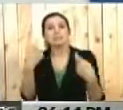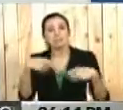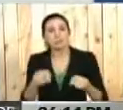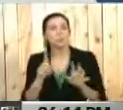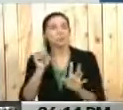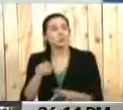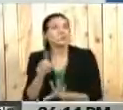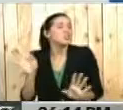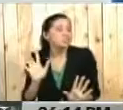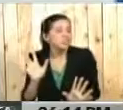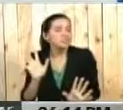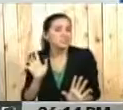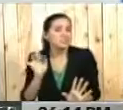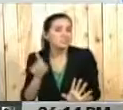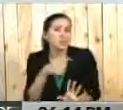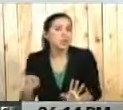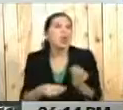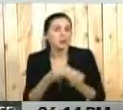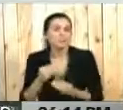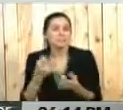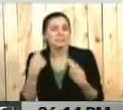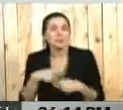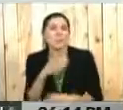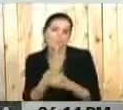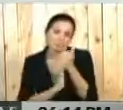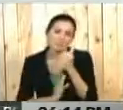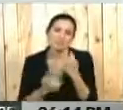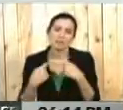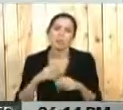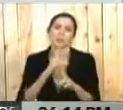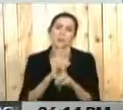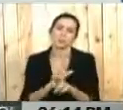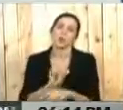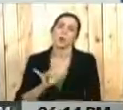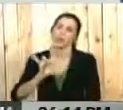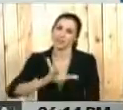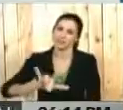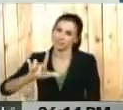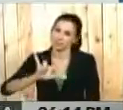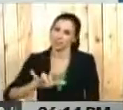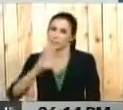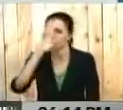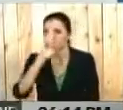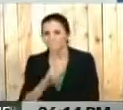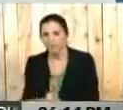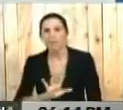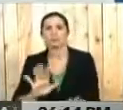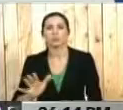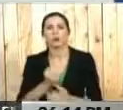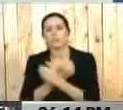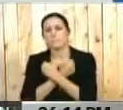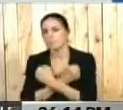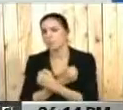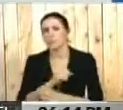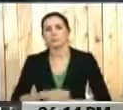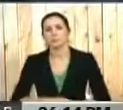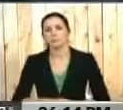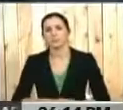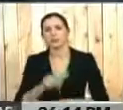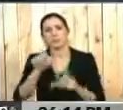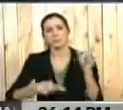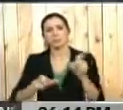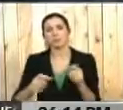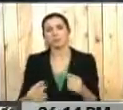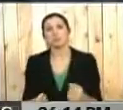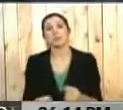logro, procuro hacerlo, lo hago con humildad, pero con mucho cariño, mucho respeto, mucho amor a los ciudadanos que